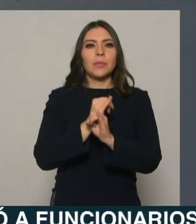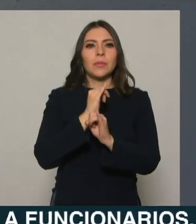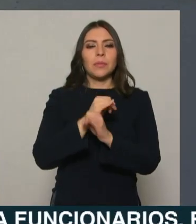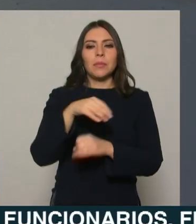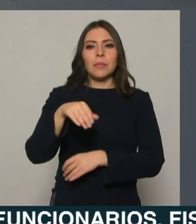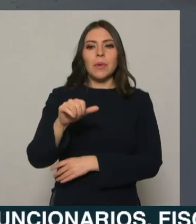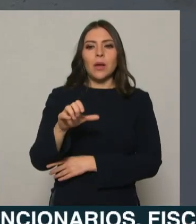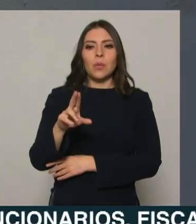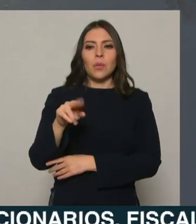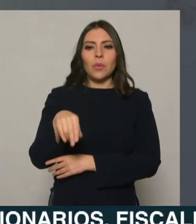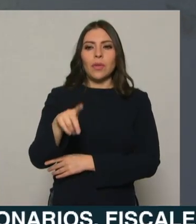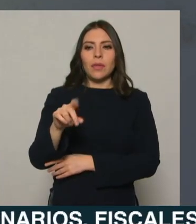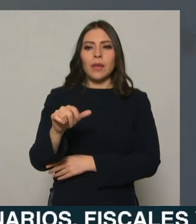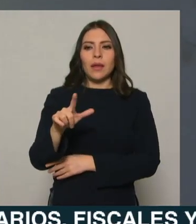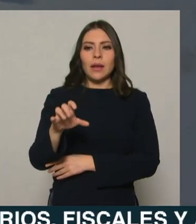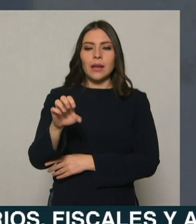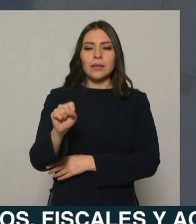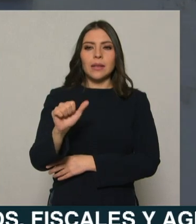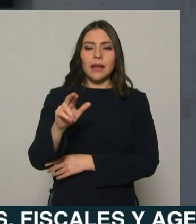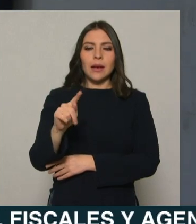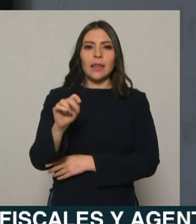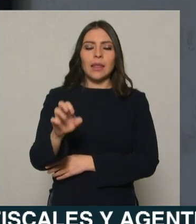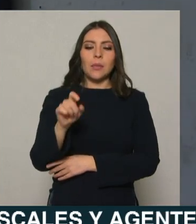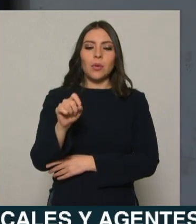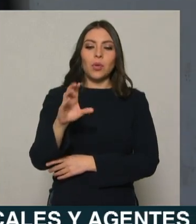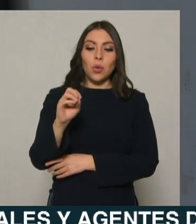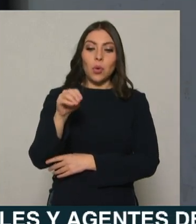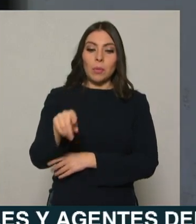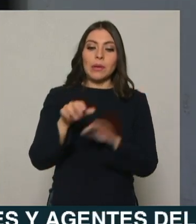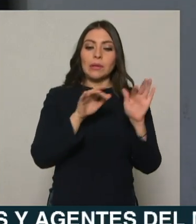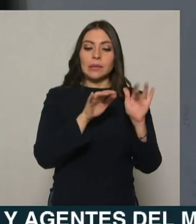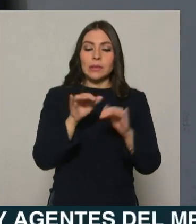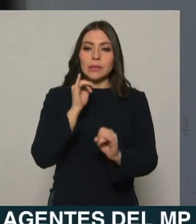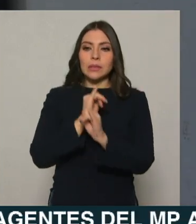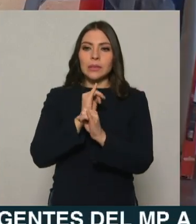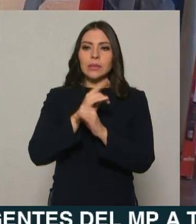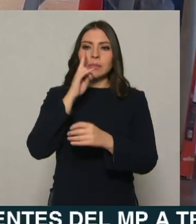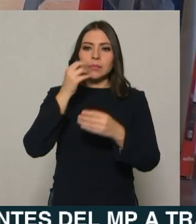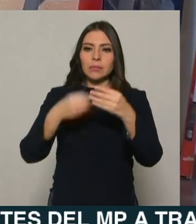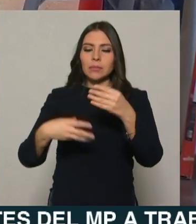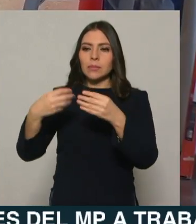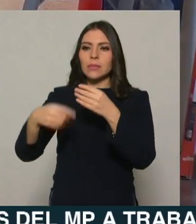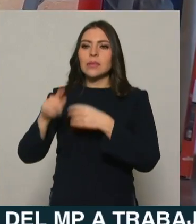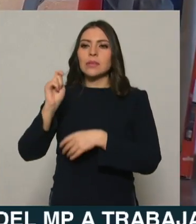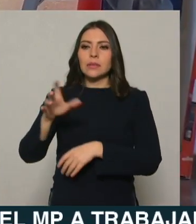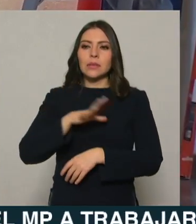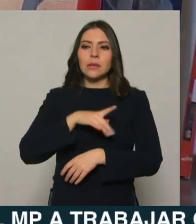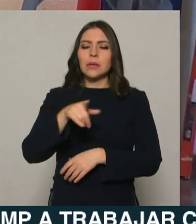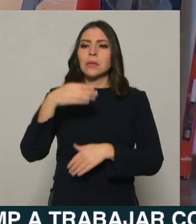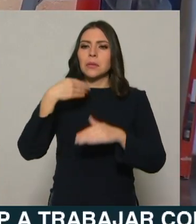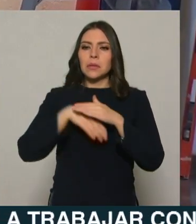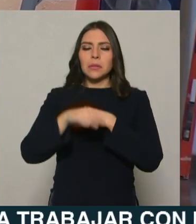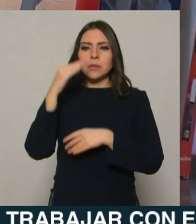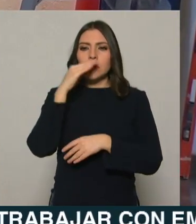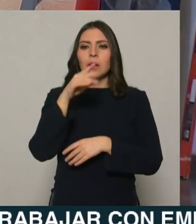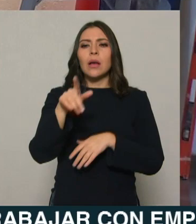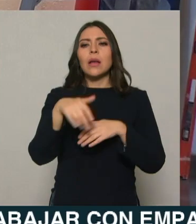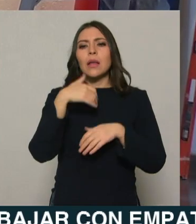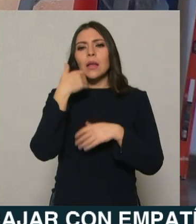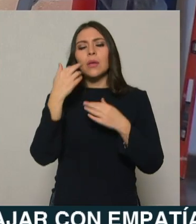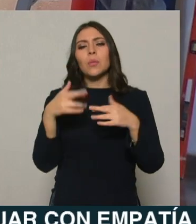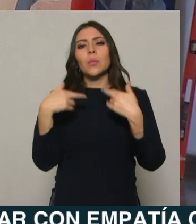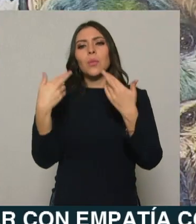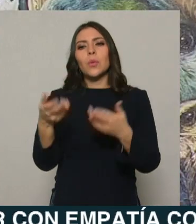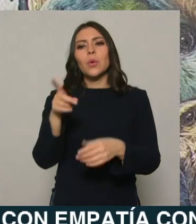www.macundalesarte.com, donde podrá ver la programación. En esta primera edición la entrada es libre, solo se pide un donativo de recuperación para cubrir